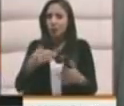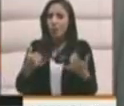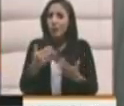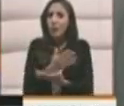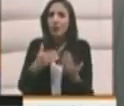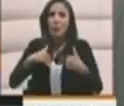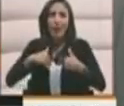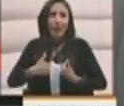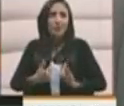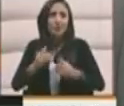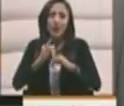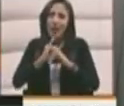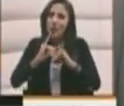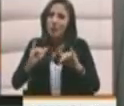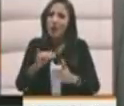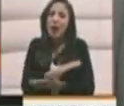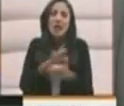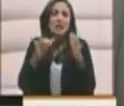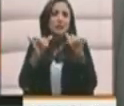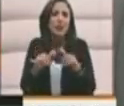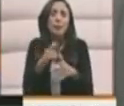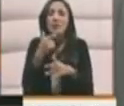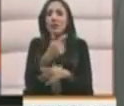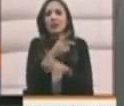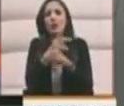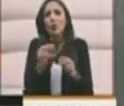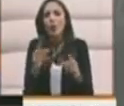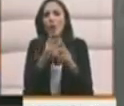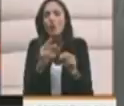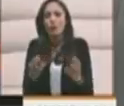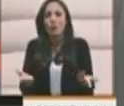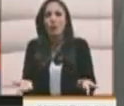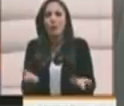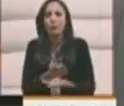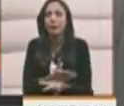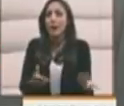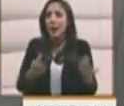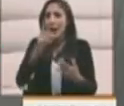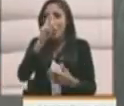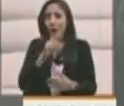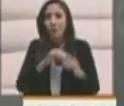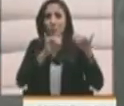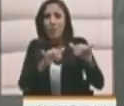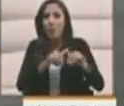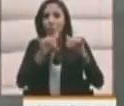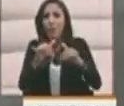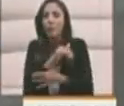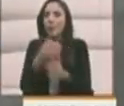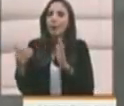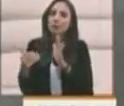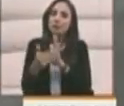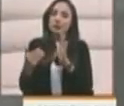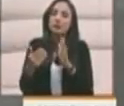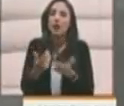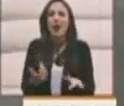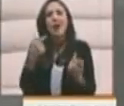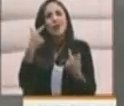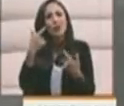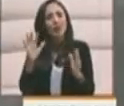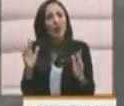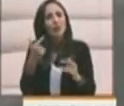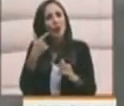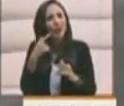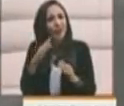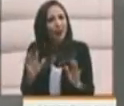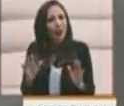de las ollas que se montan. Aquí casi que anualmente se denuncia un magnicidio. Entonces yo creo que lo necesario es que